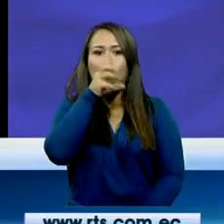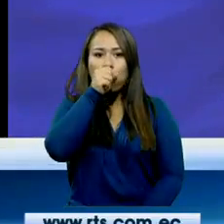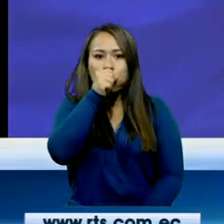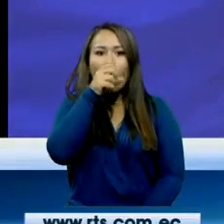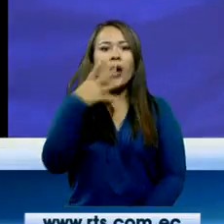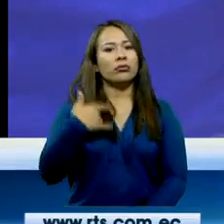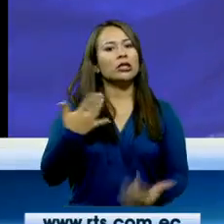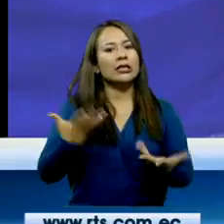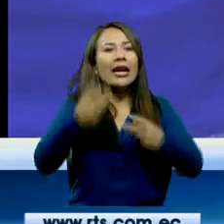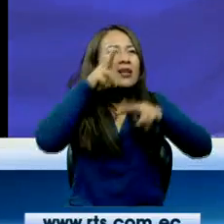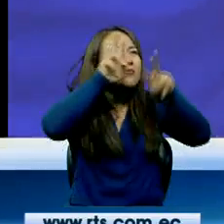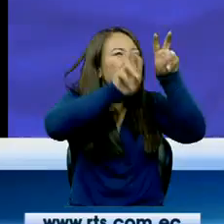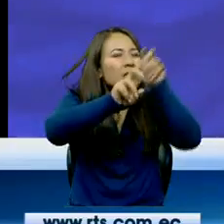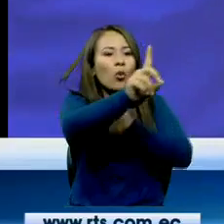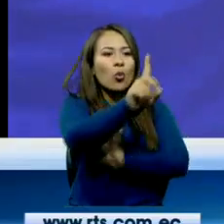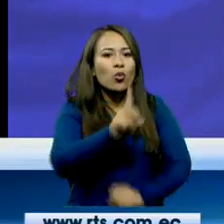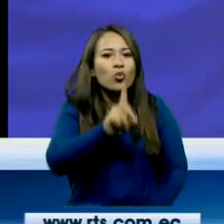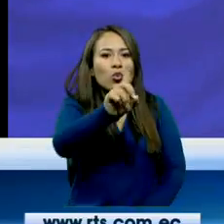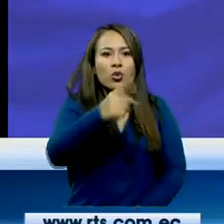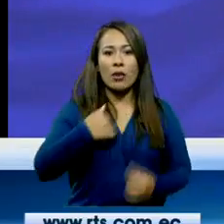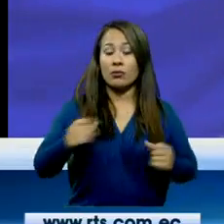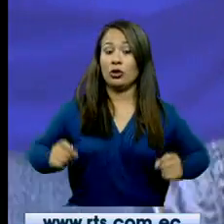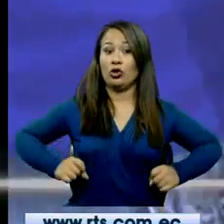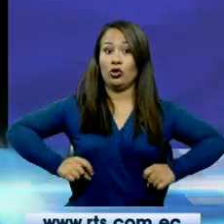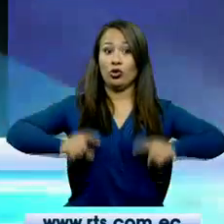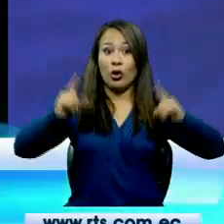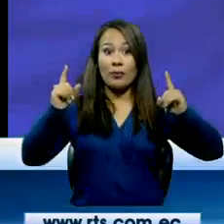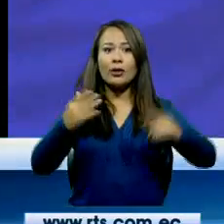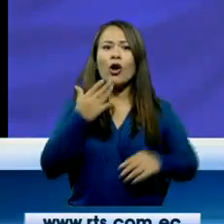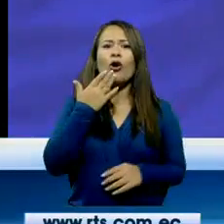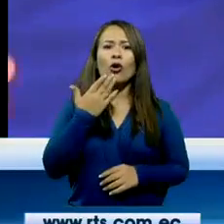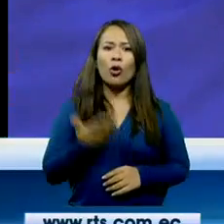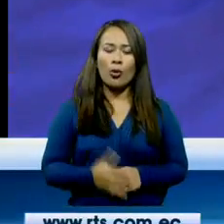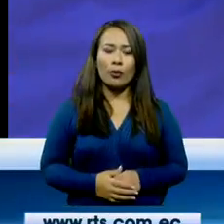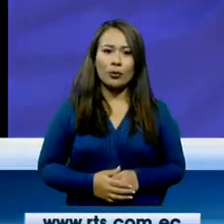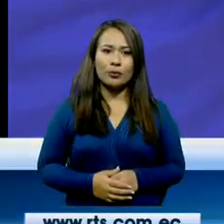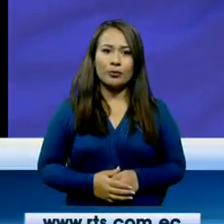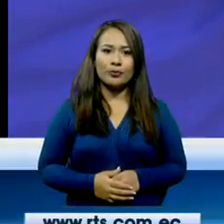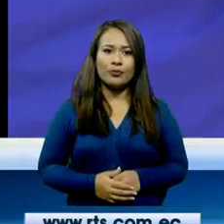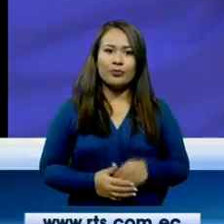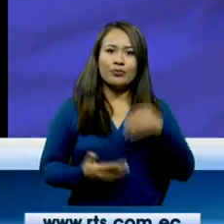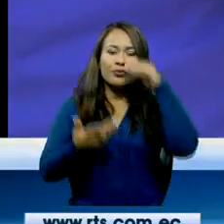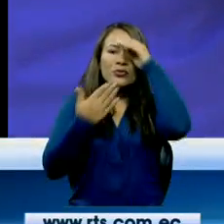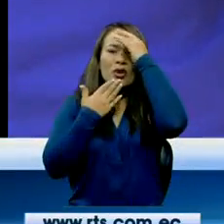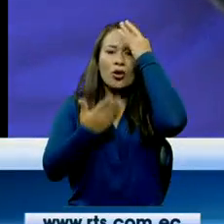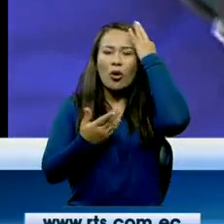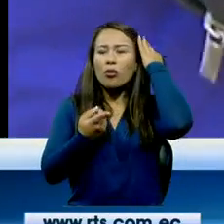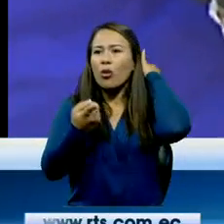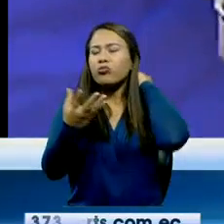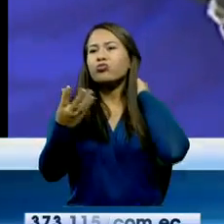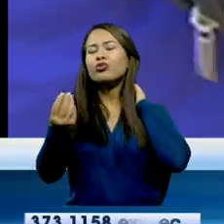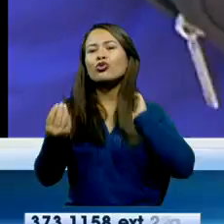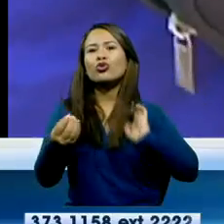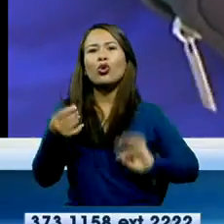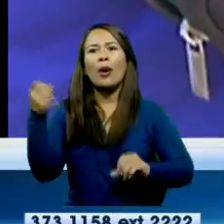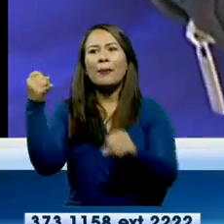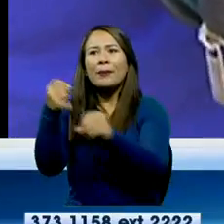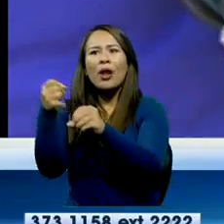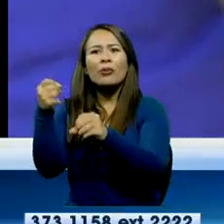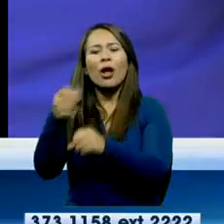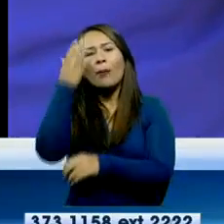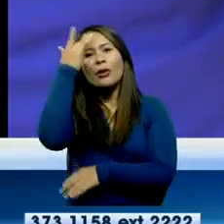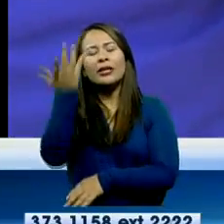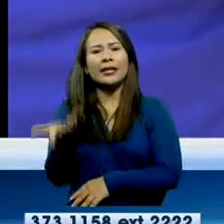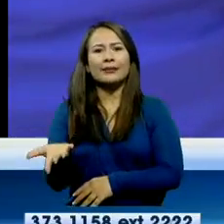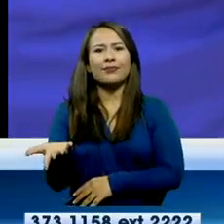uno, investigarlo, ha llamado, porque a mí me sorprende de que cómo es posible que hayan hecho estos casos ilícitos habiendo baños y los